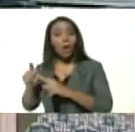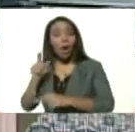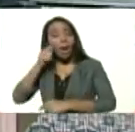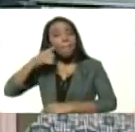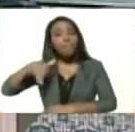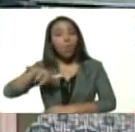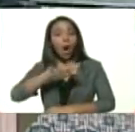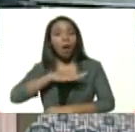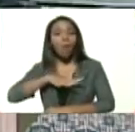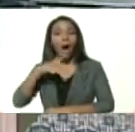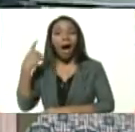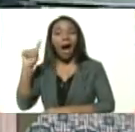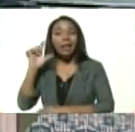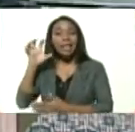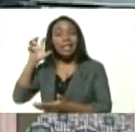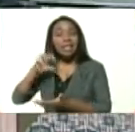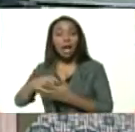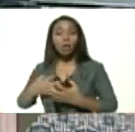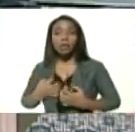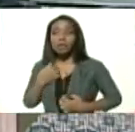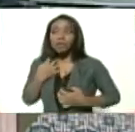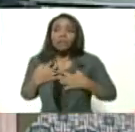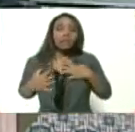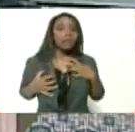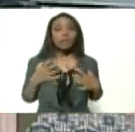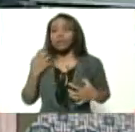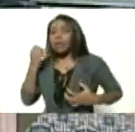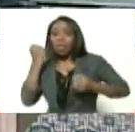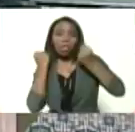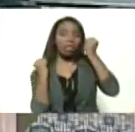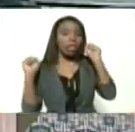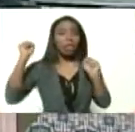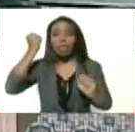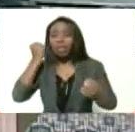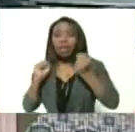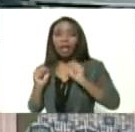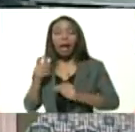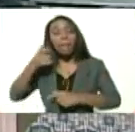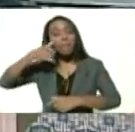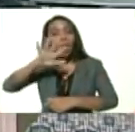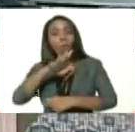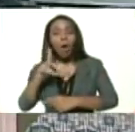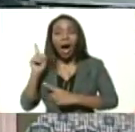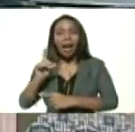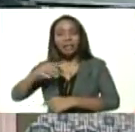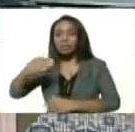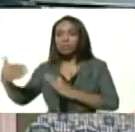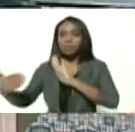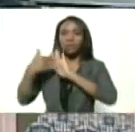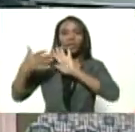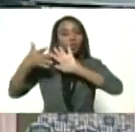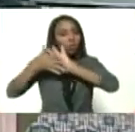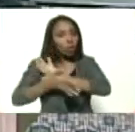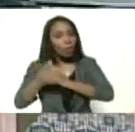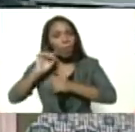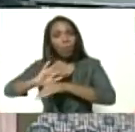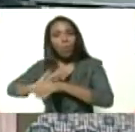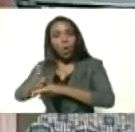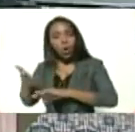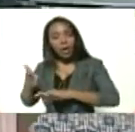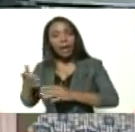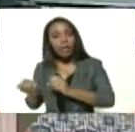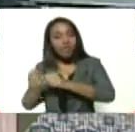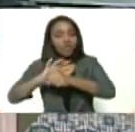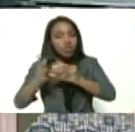población está en un estado de angustia, mientras la población está siendo seriamente afectada por el COVID-19.